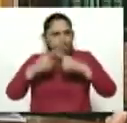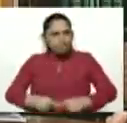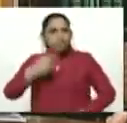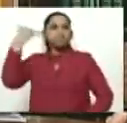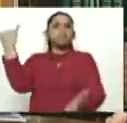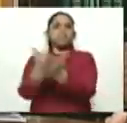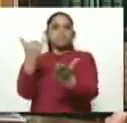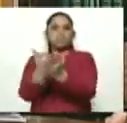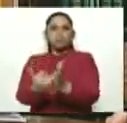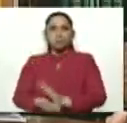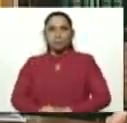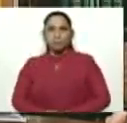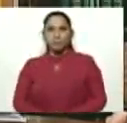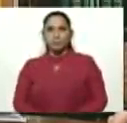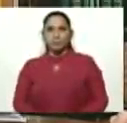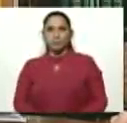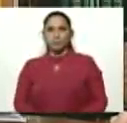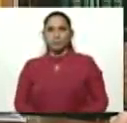Calcúlalo.